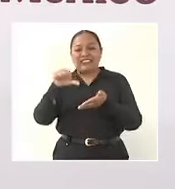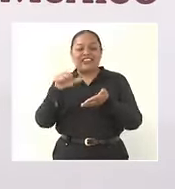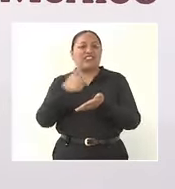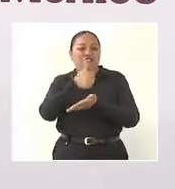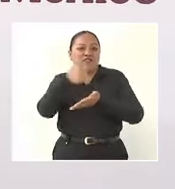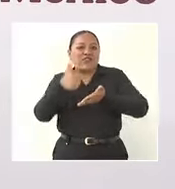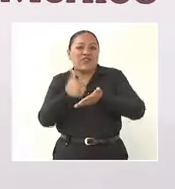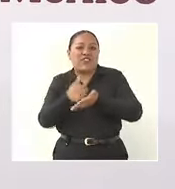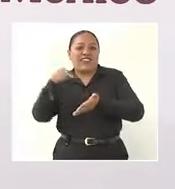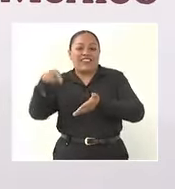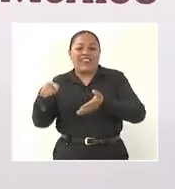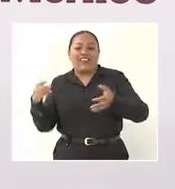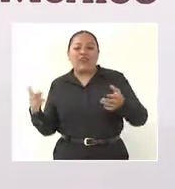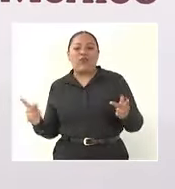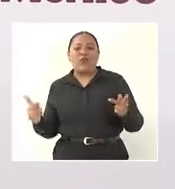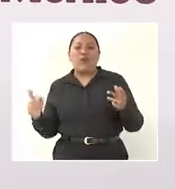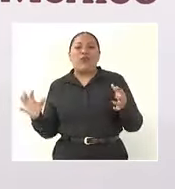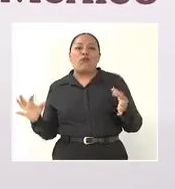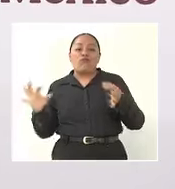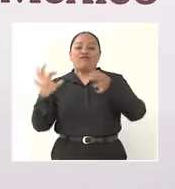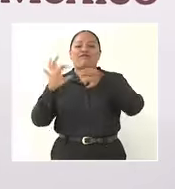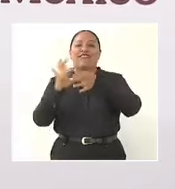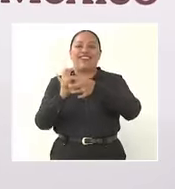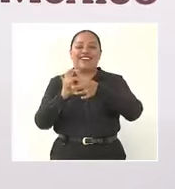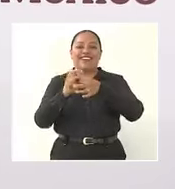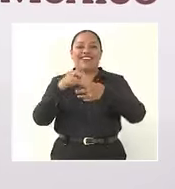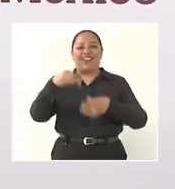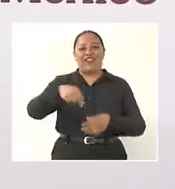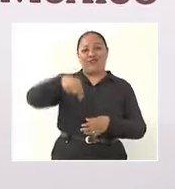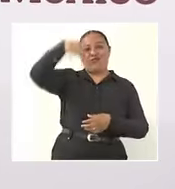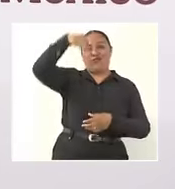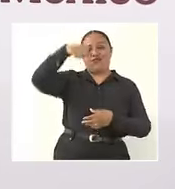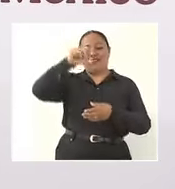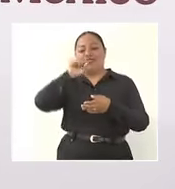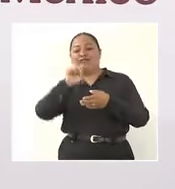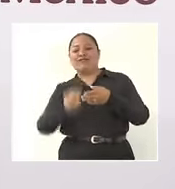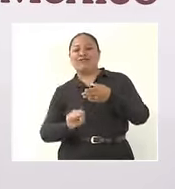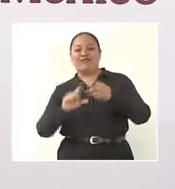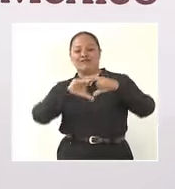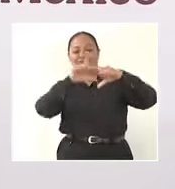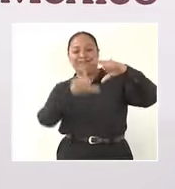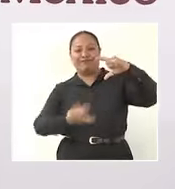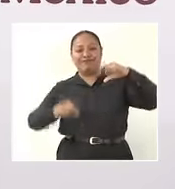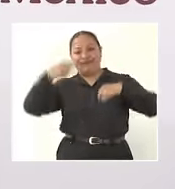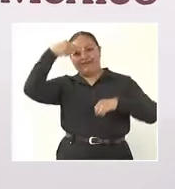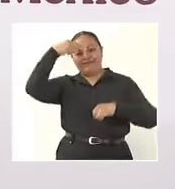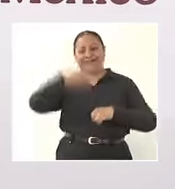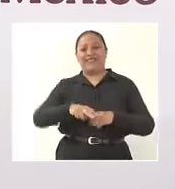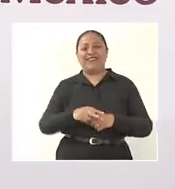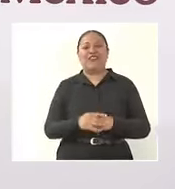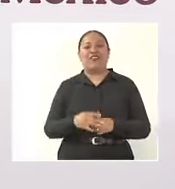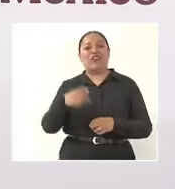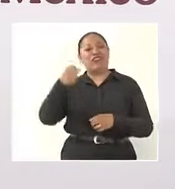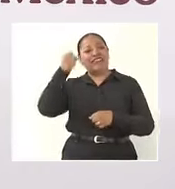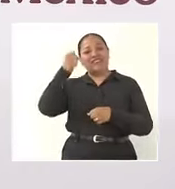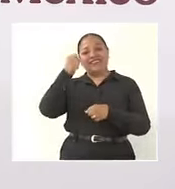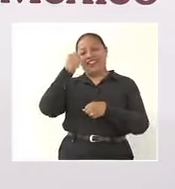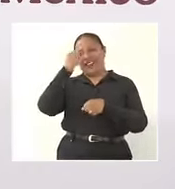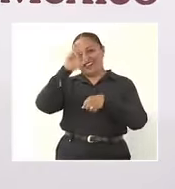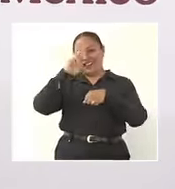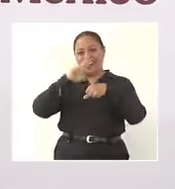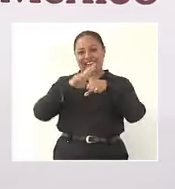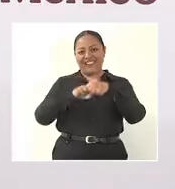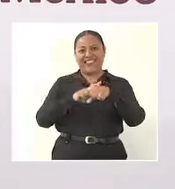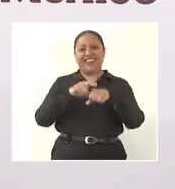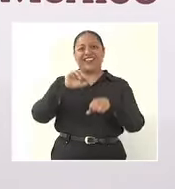y por eso es tan importante. Y yo desde la Secretaría de Medio Ambiente y Recursos Naturales tenemos la encomienda